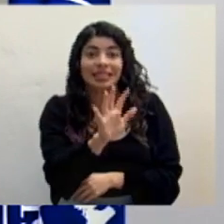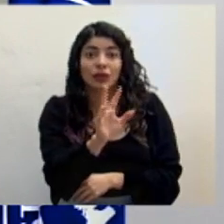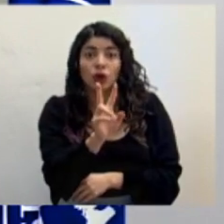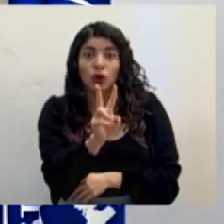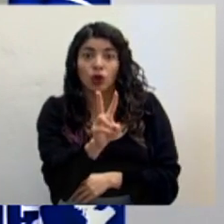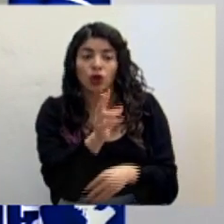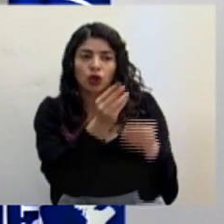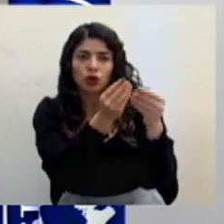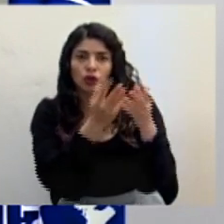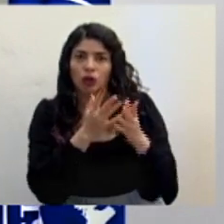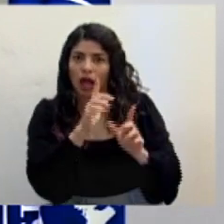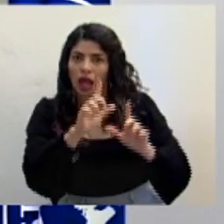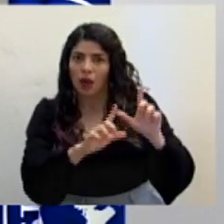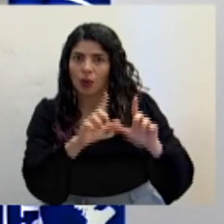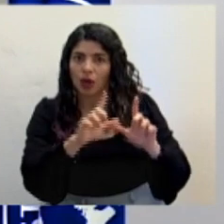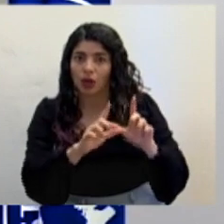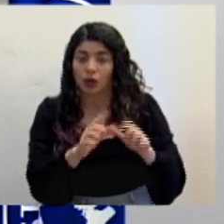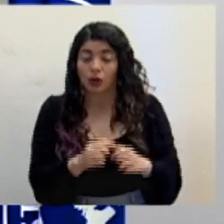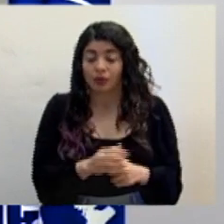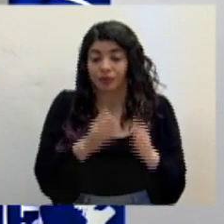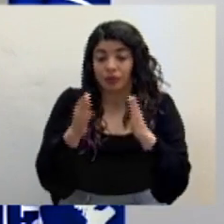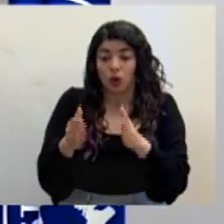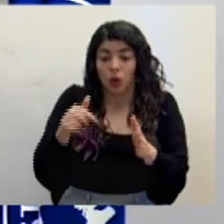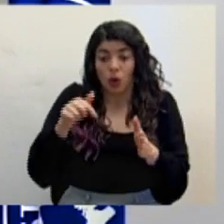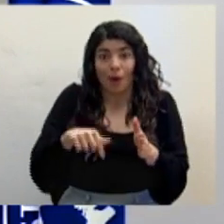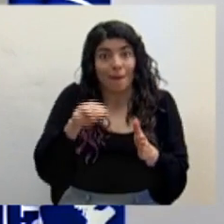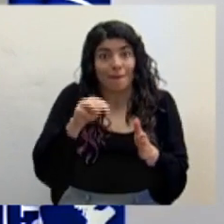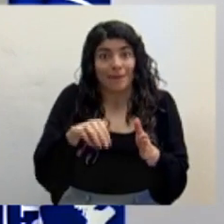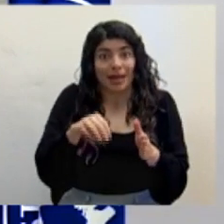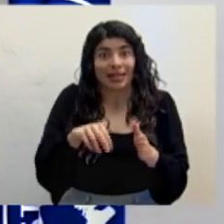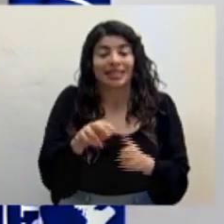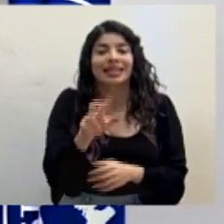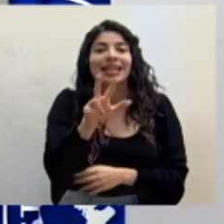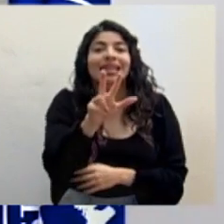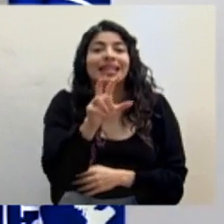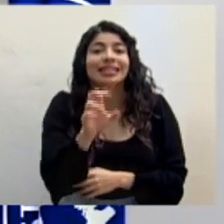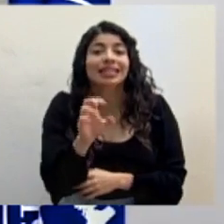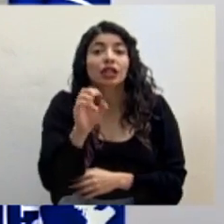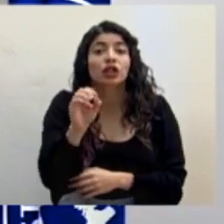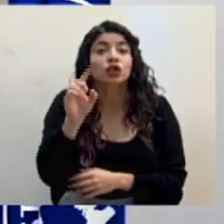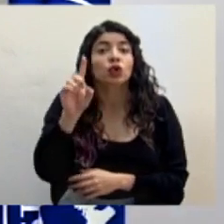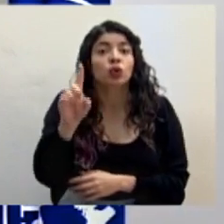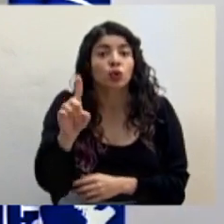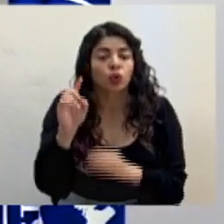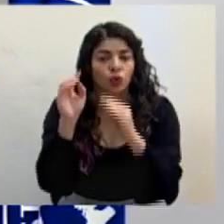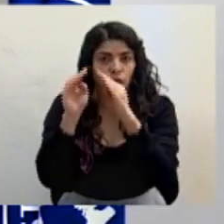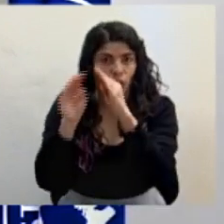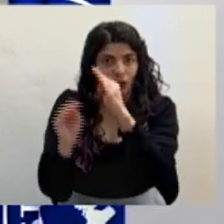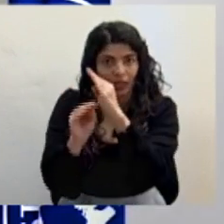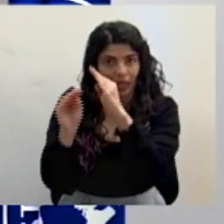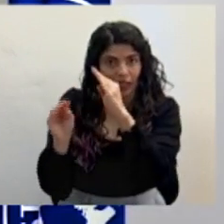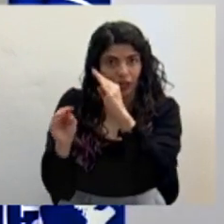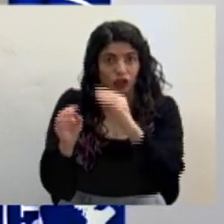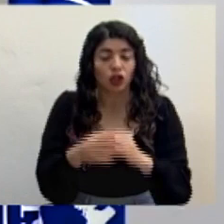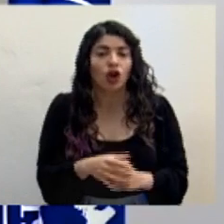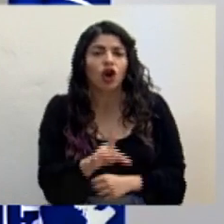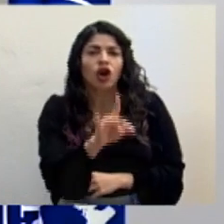por laboratorio. Para este martes, 301 son por nexo epidemiológico y